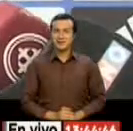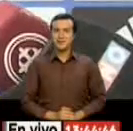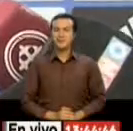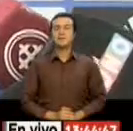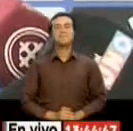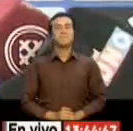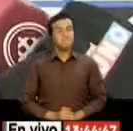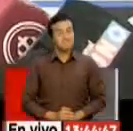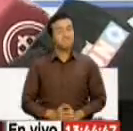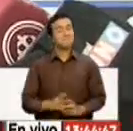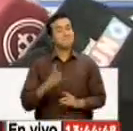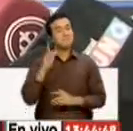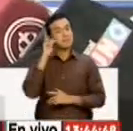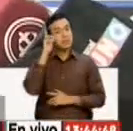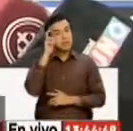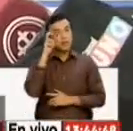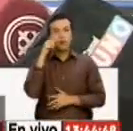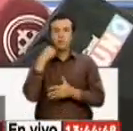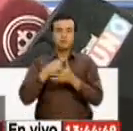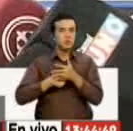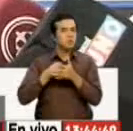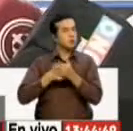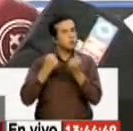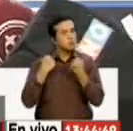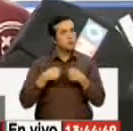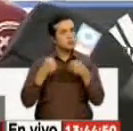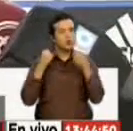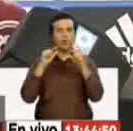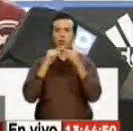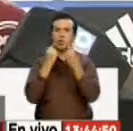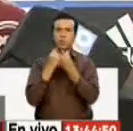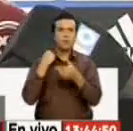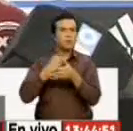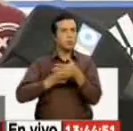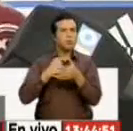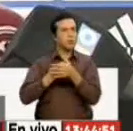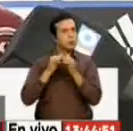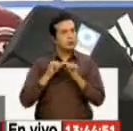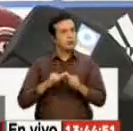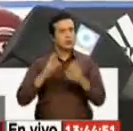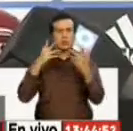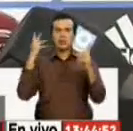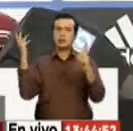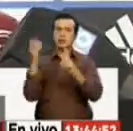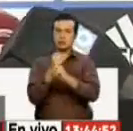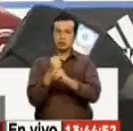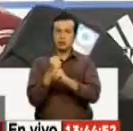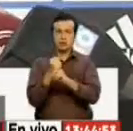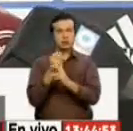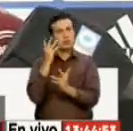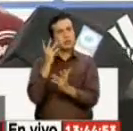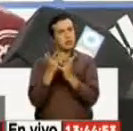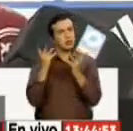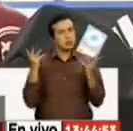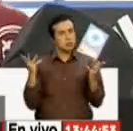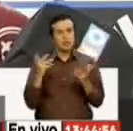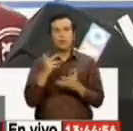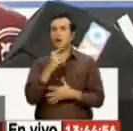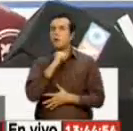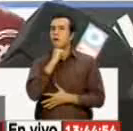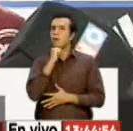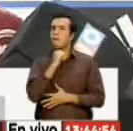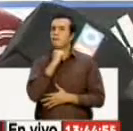Bueno, atribuye, yo creo que a la perseverancia, ¿no? Este grupo perseveró y ahora hemos alcanzado, ¿no? Quizás falta,